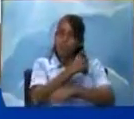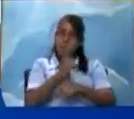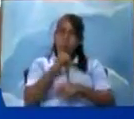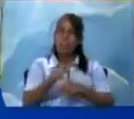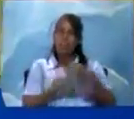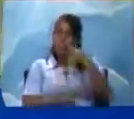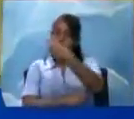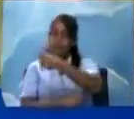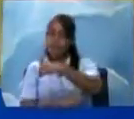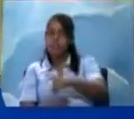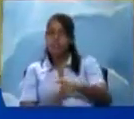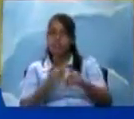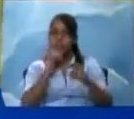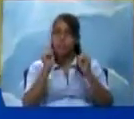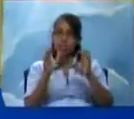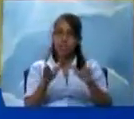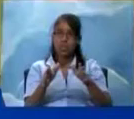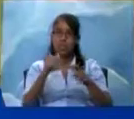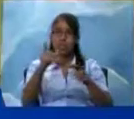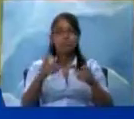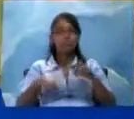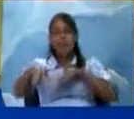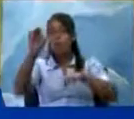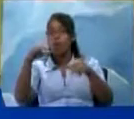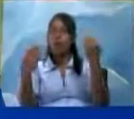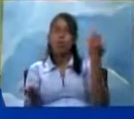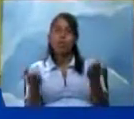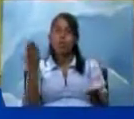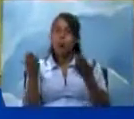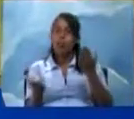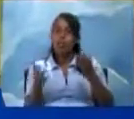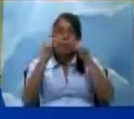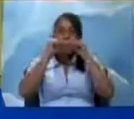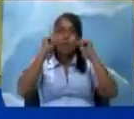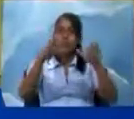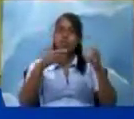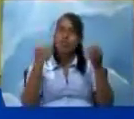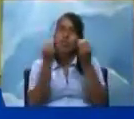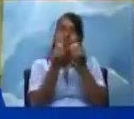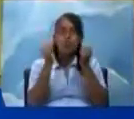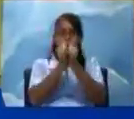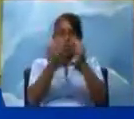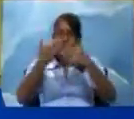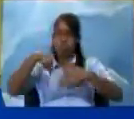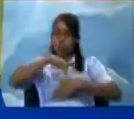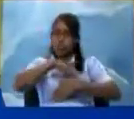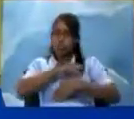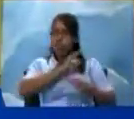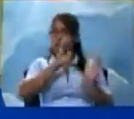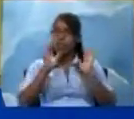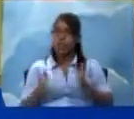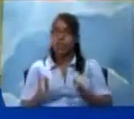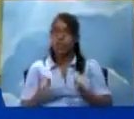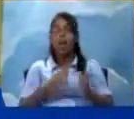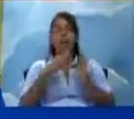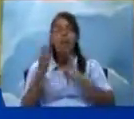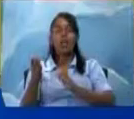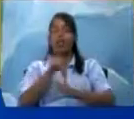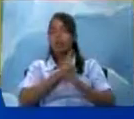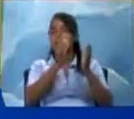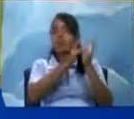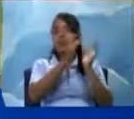y malditos a la izquierda. Usted debe escoger la mejor parte. Bendito, junto con nosotros los creyentes, al